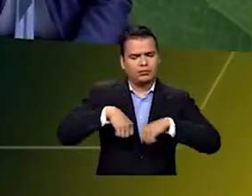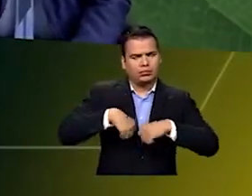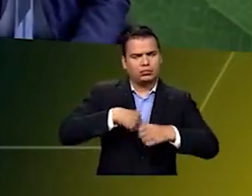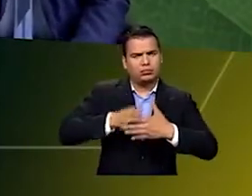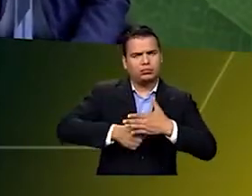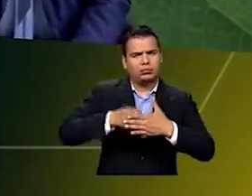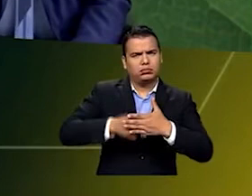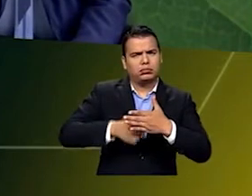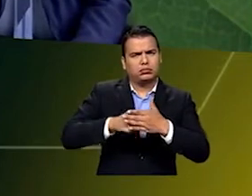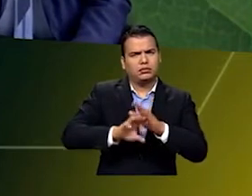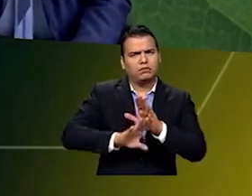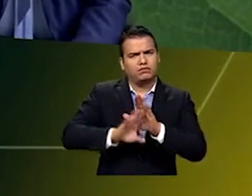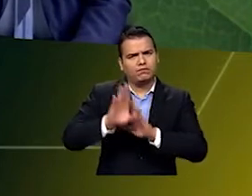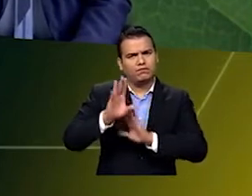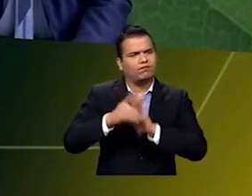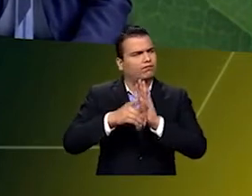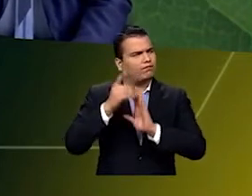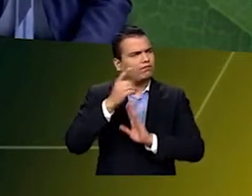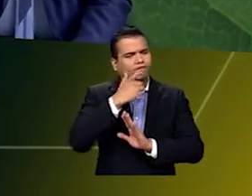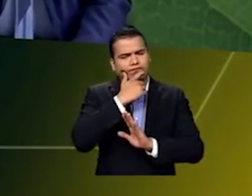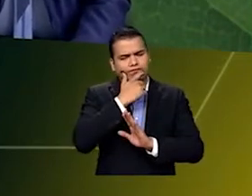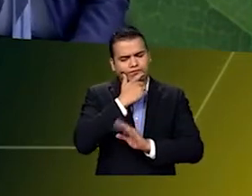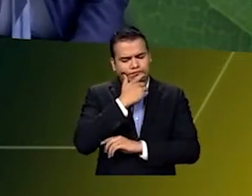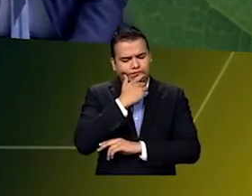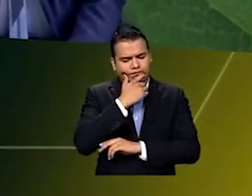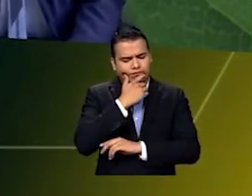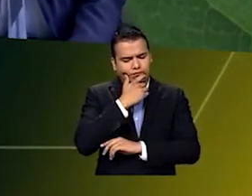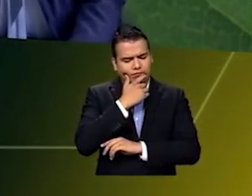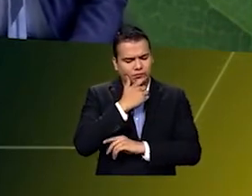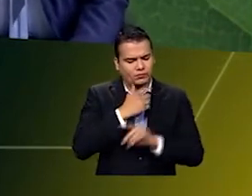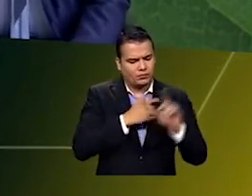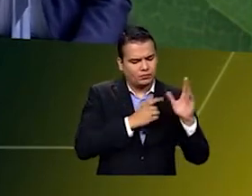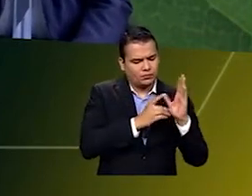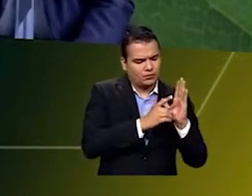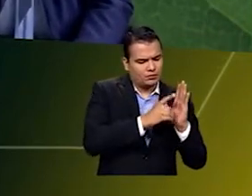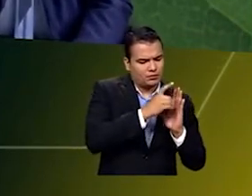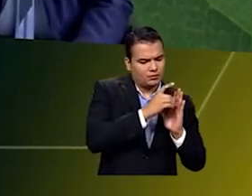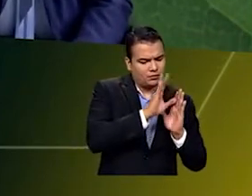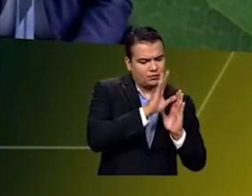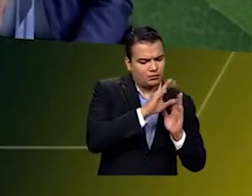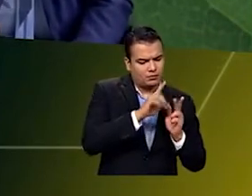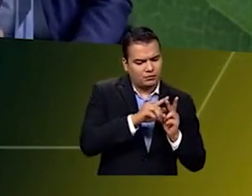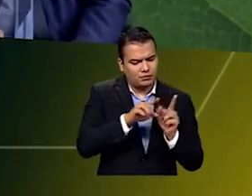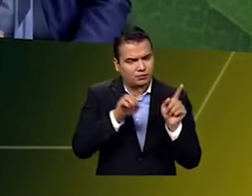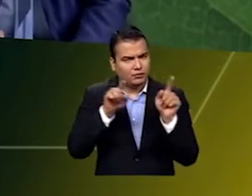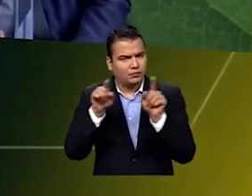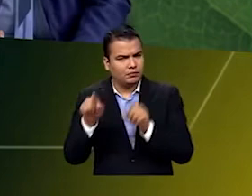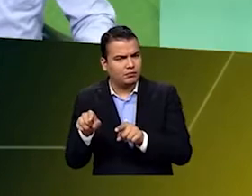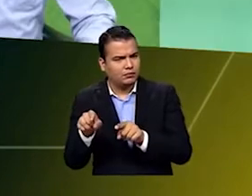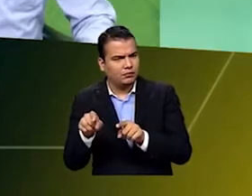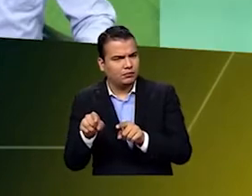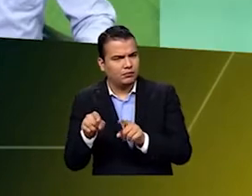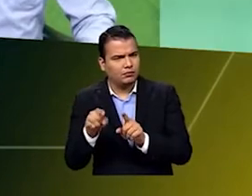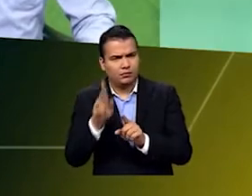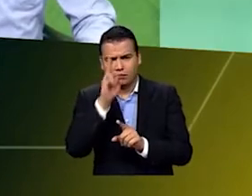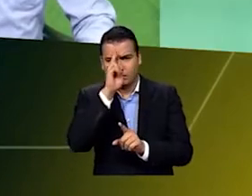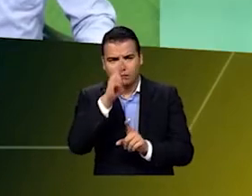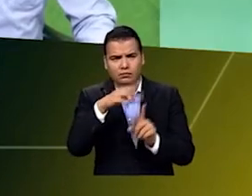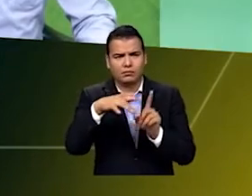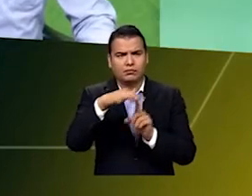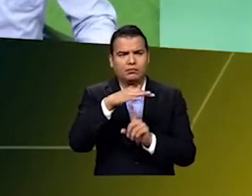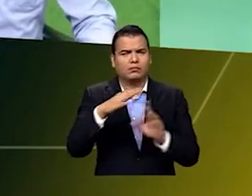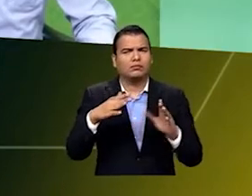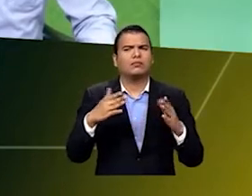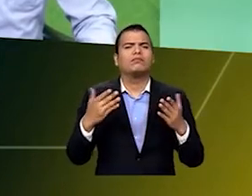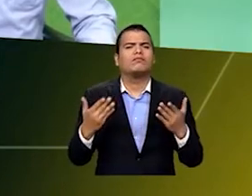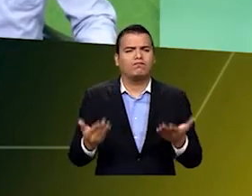al desarrollo. ¿Cómo hacer compatibles desarrollo y conservación? Pues es justamente uno de los